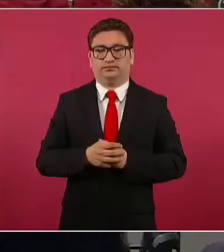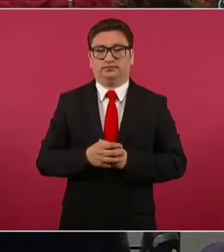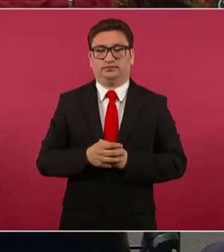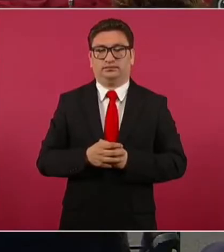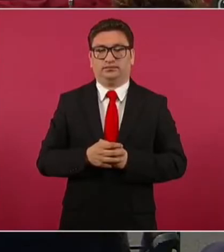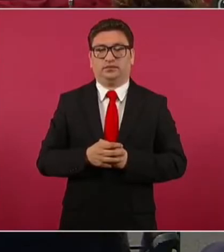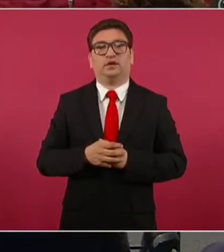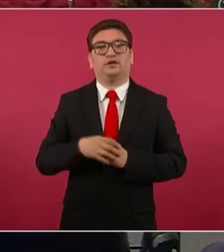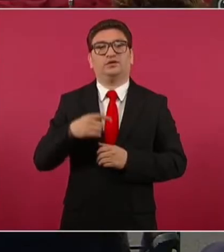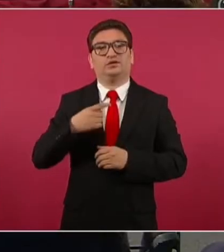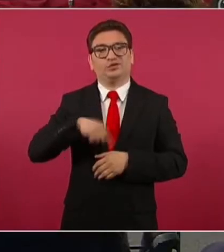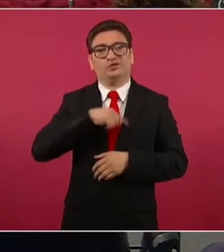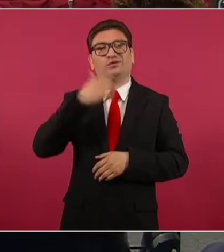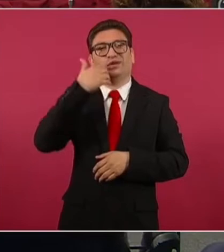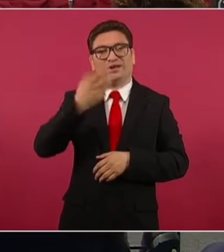ayude, porque